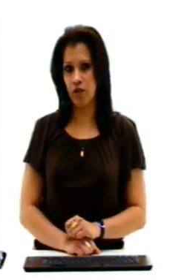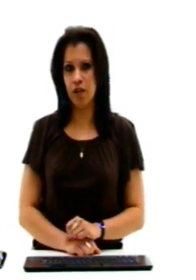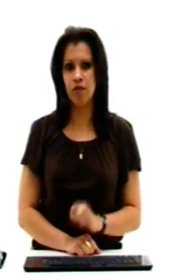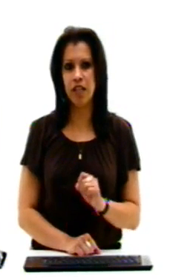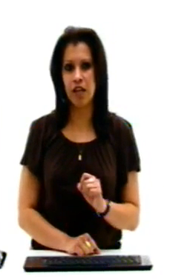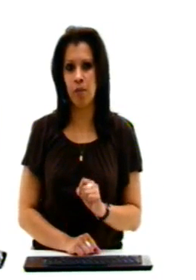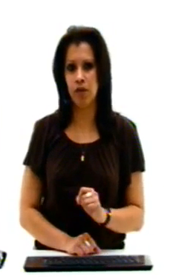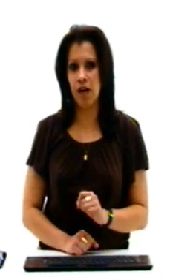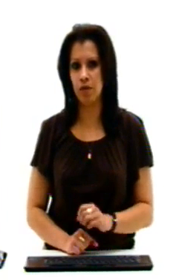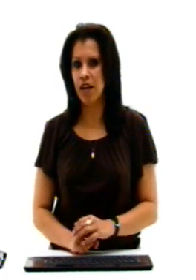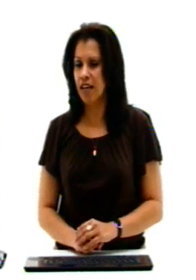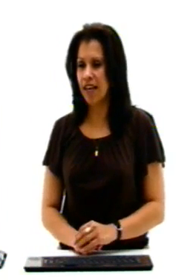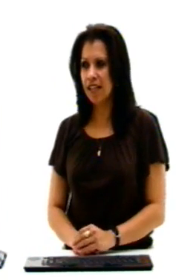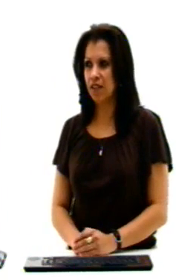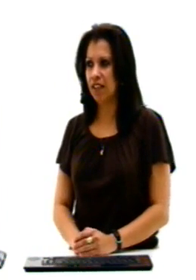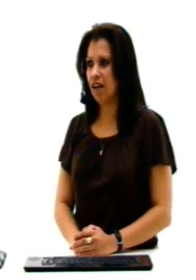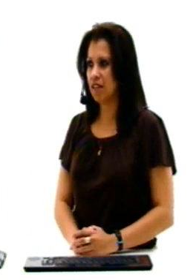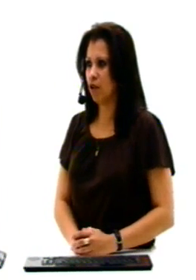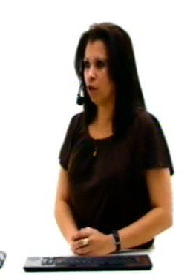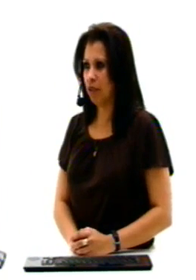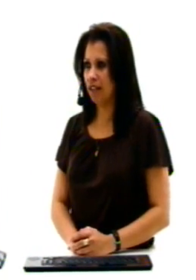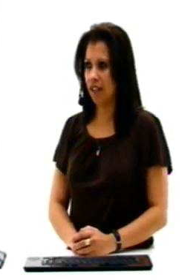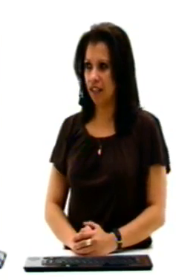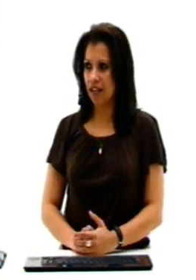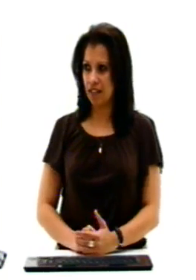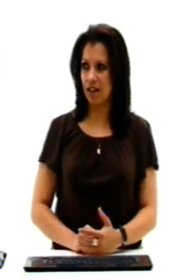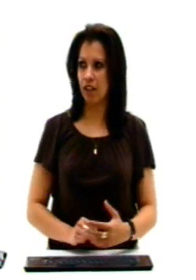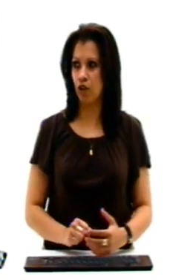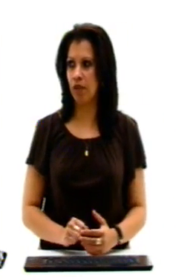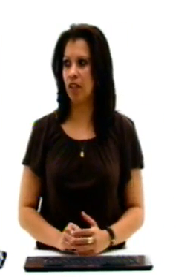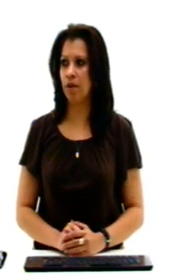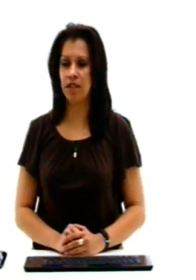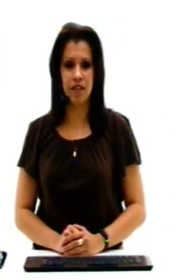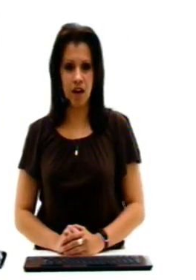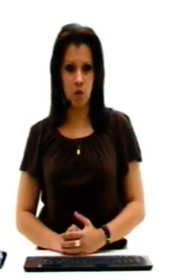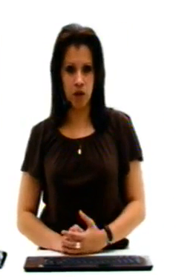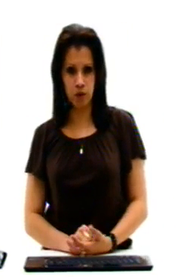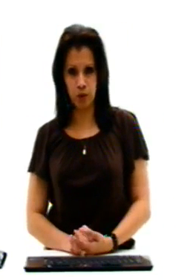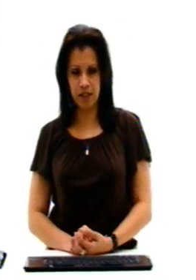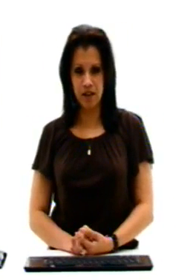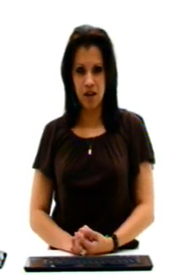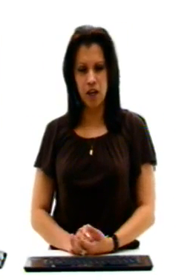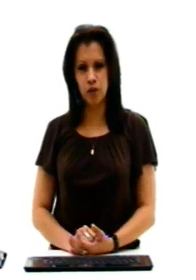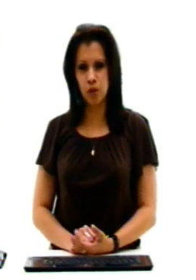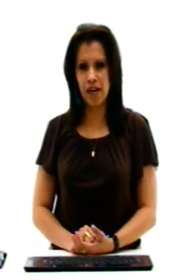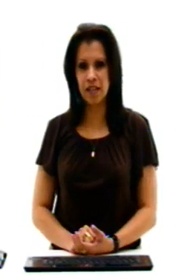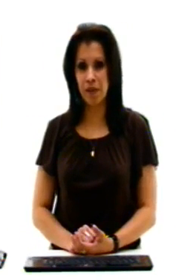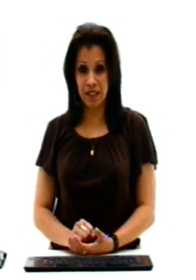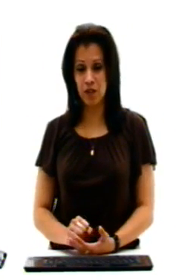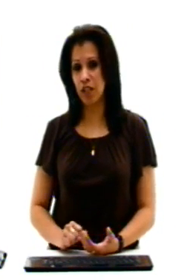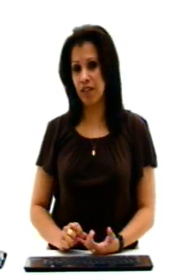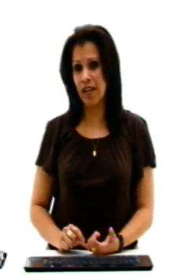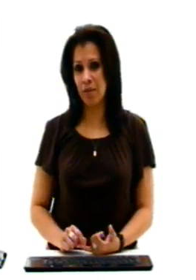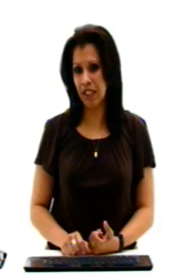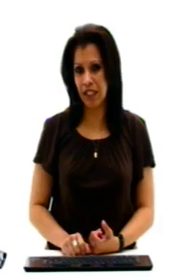que reflexionemos y respondamos Qué actividades económicas descritas anteriormente persisten aún en Honduras en Honduras